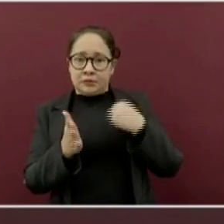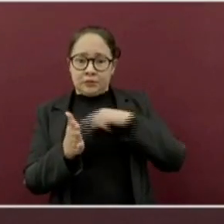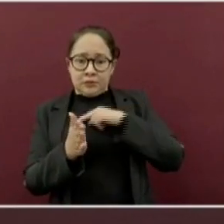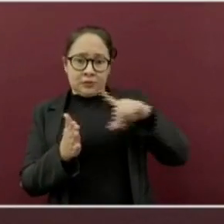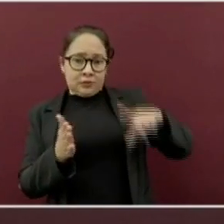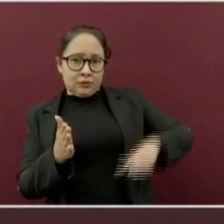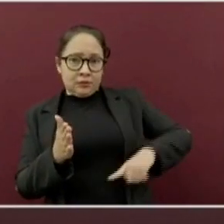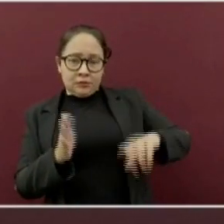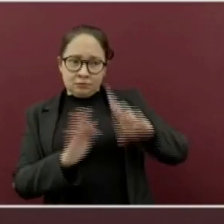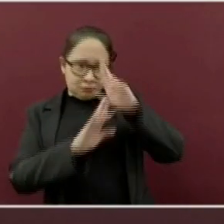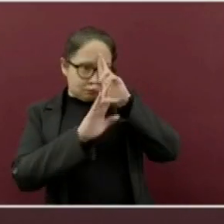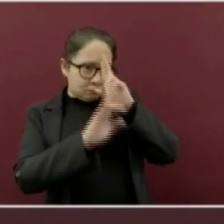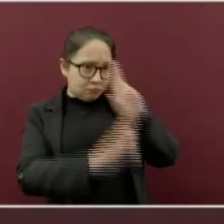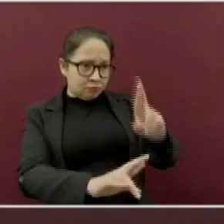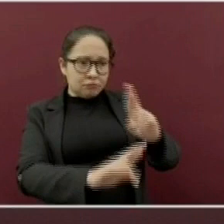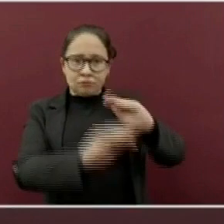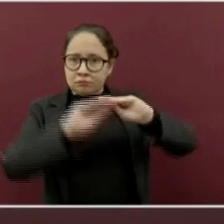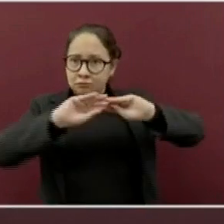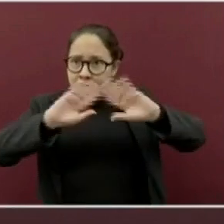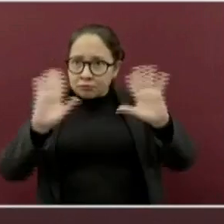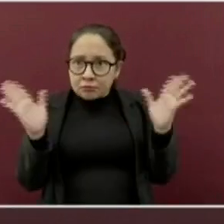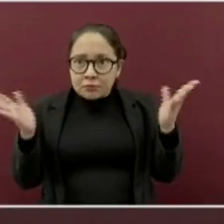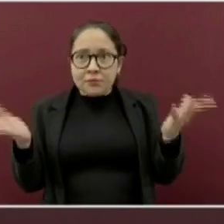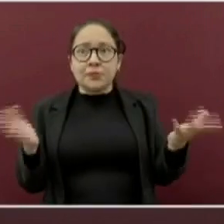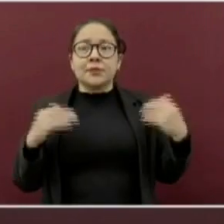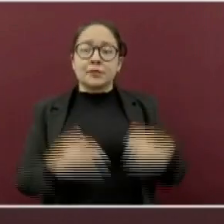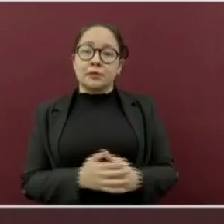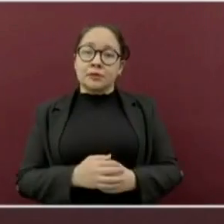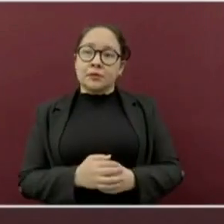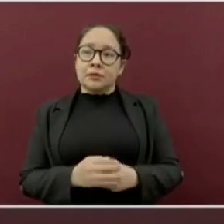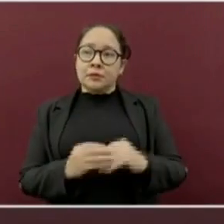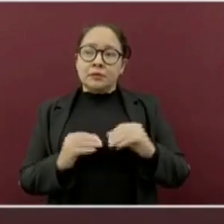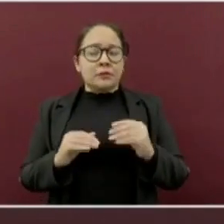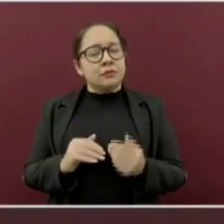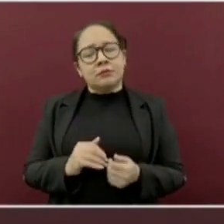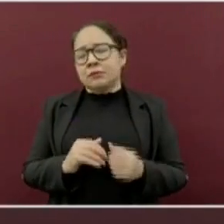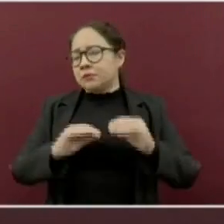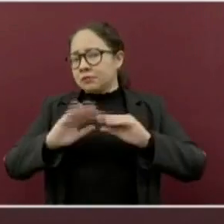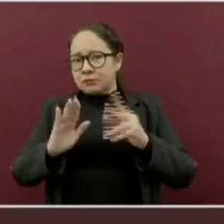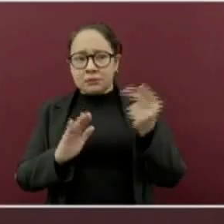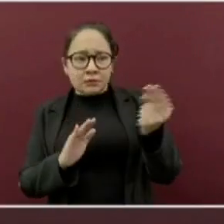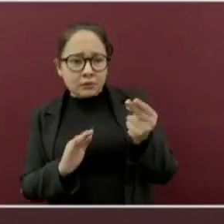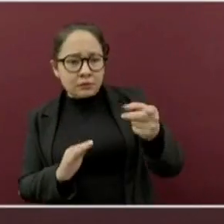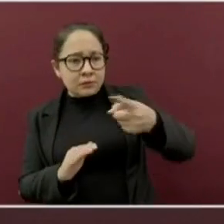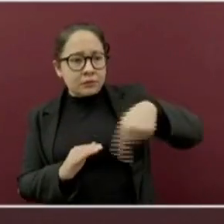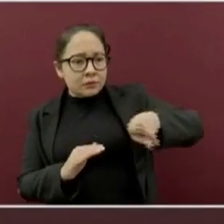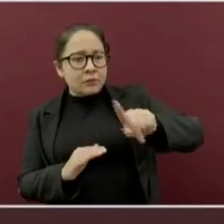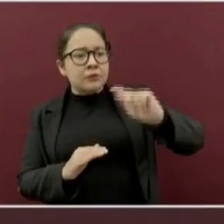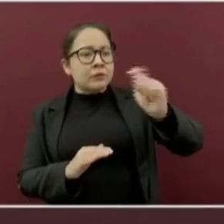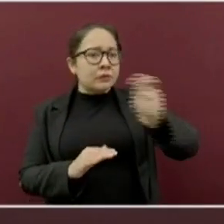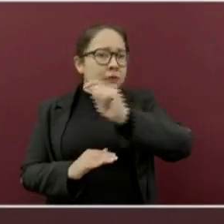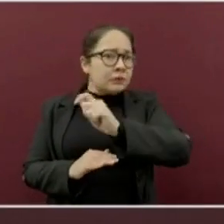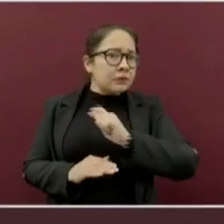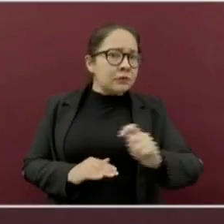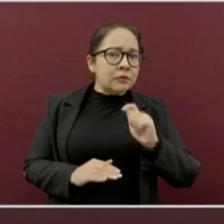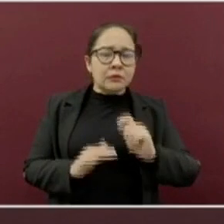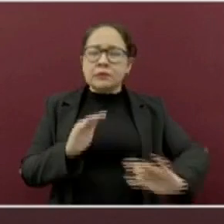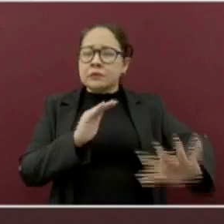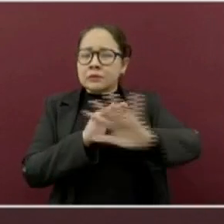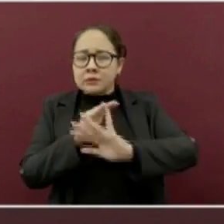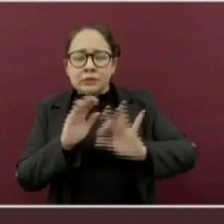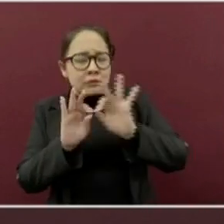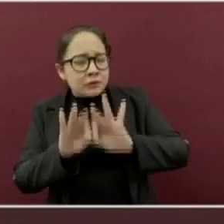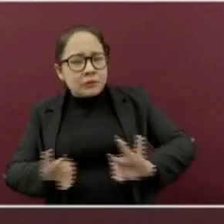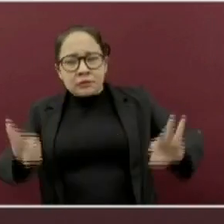mostramos respetuosos y nos ocupamos de atender las necesidades básicas y principales como lo